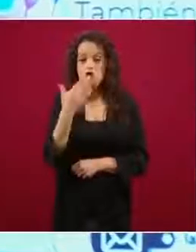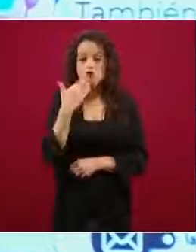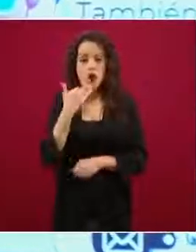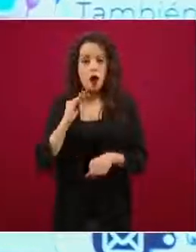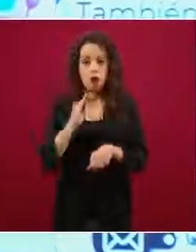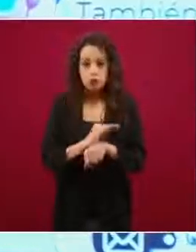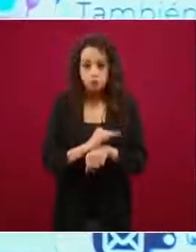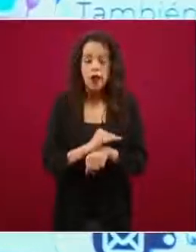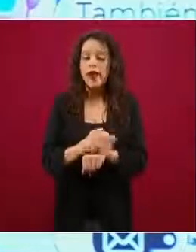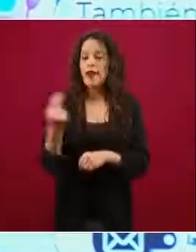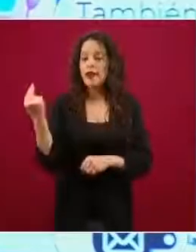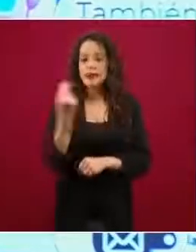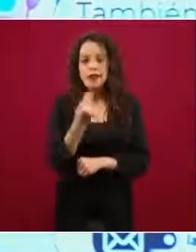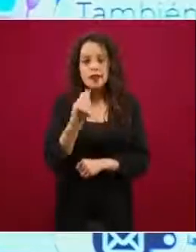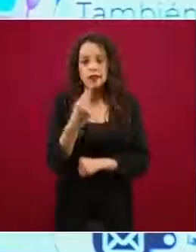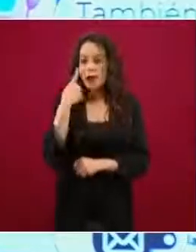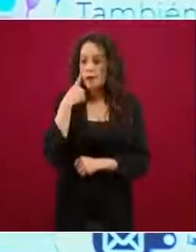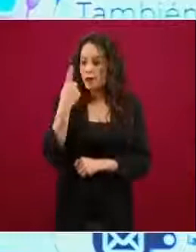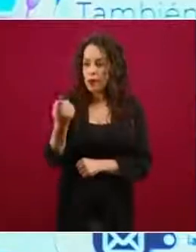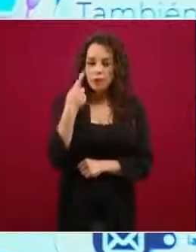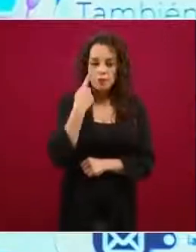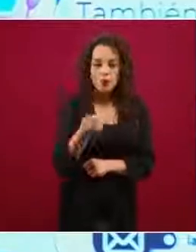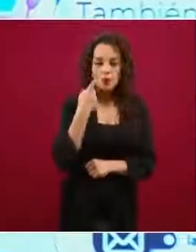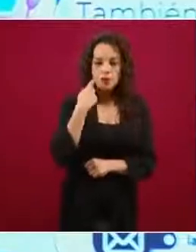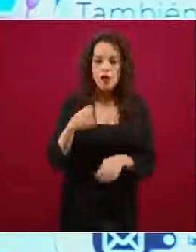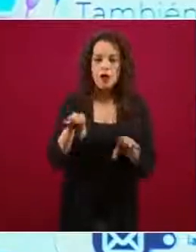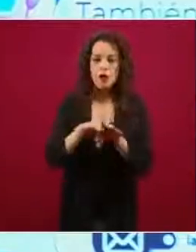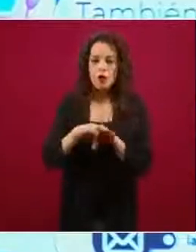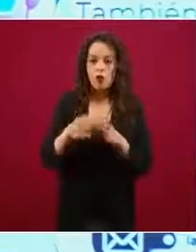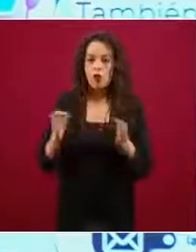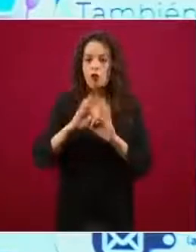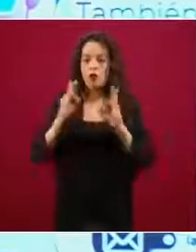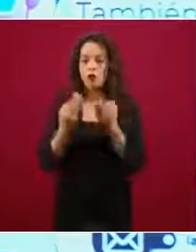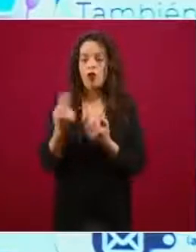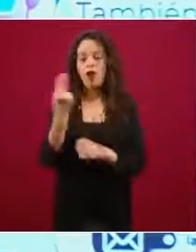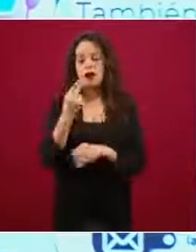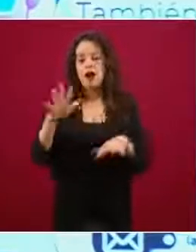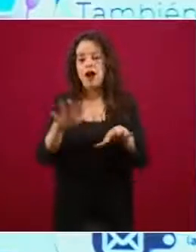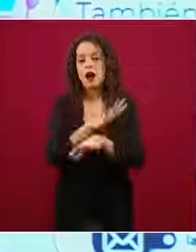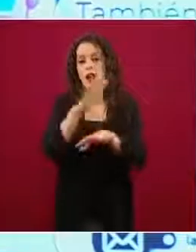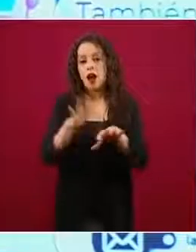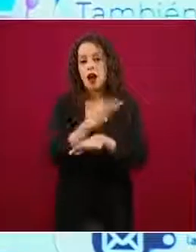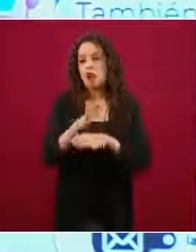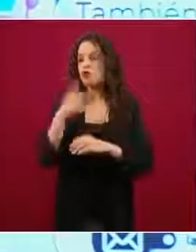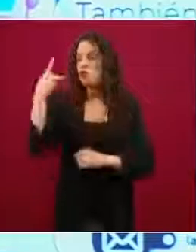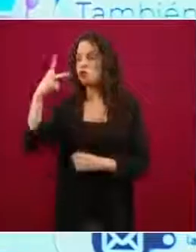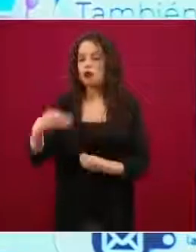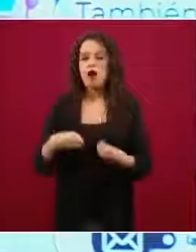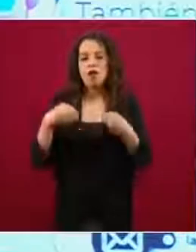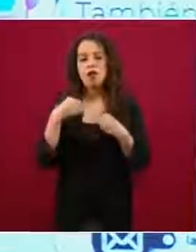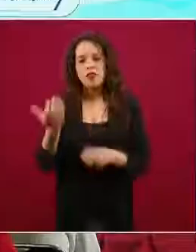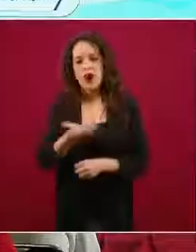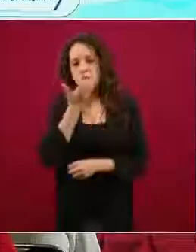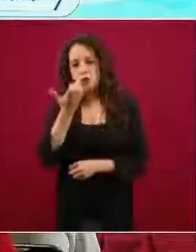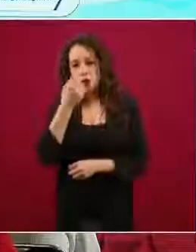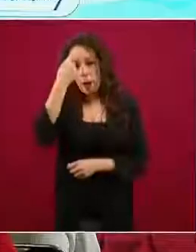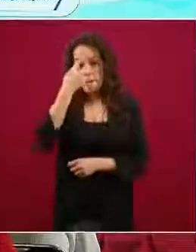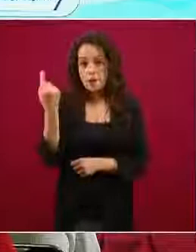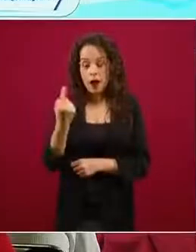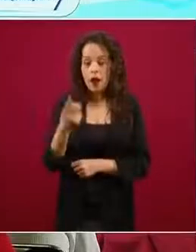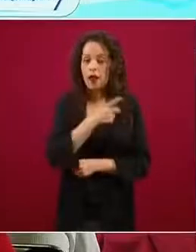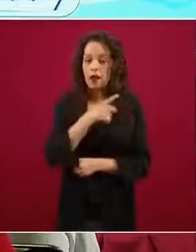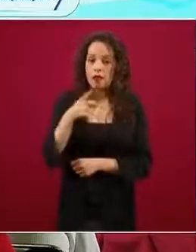estas relaciones intergeneracionales y cómo estas tienen que modificarse para que nos enfoquemos en el